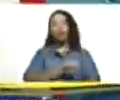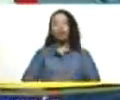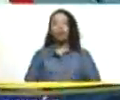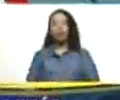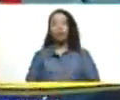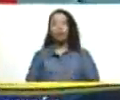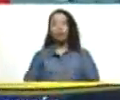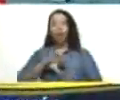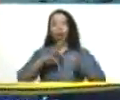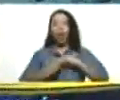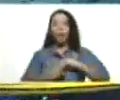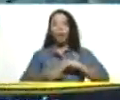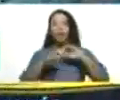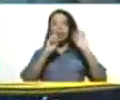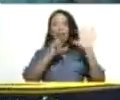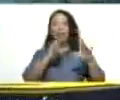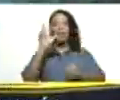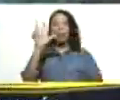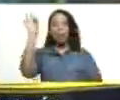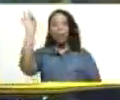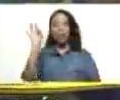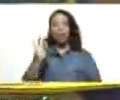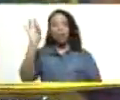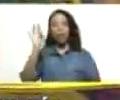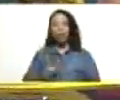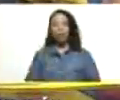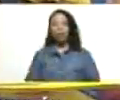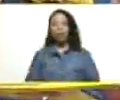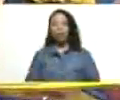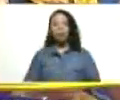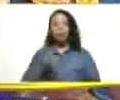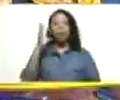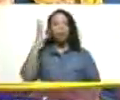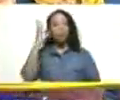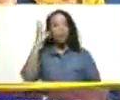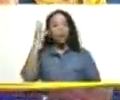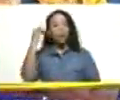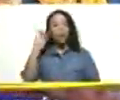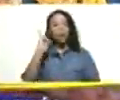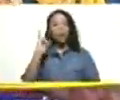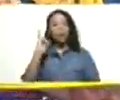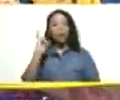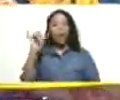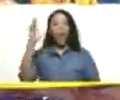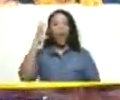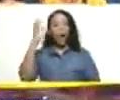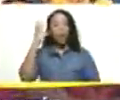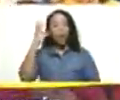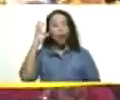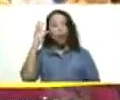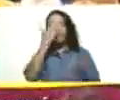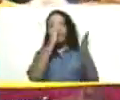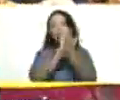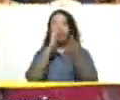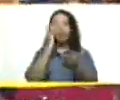los CLAP, el 73% son mujeres. Es la mujer la que va al frente.